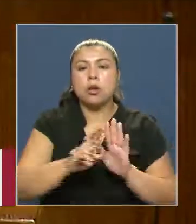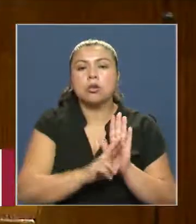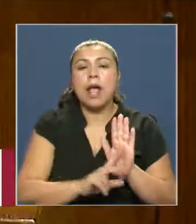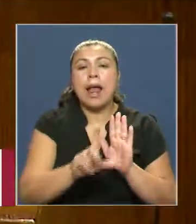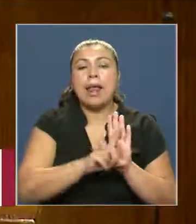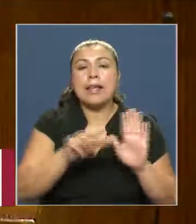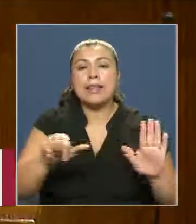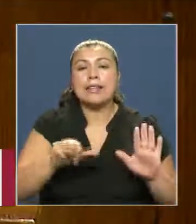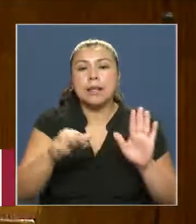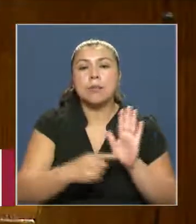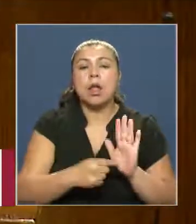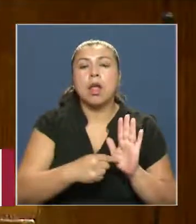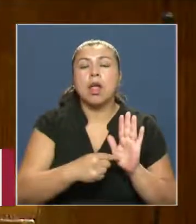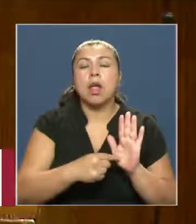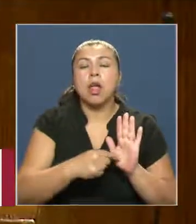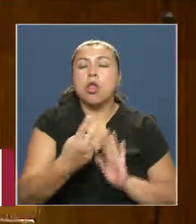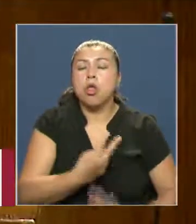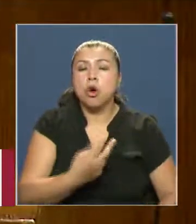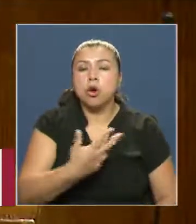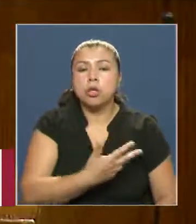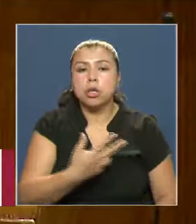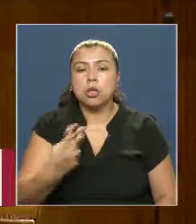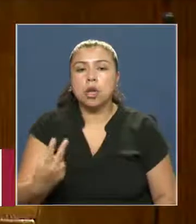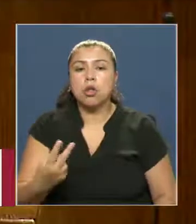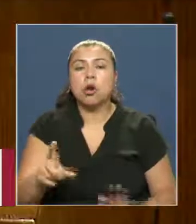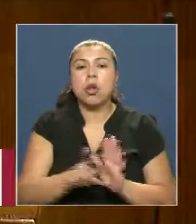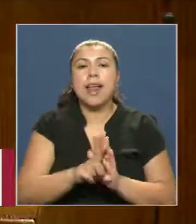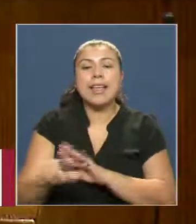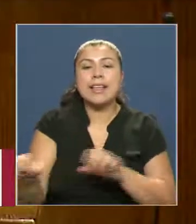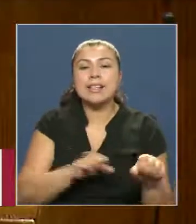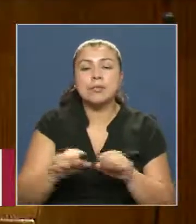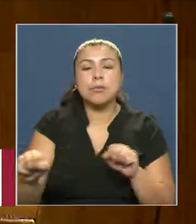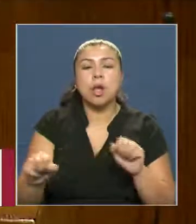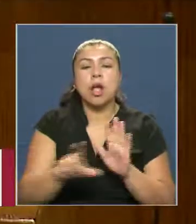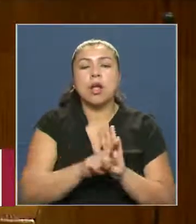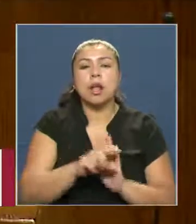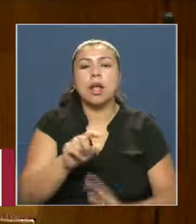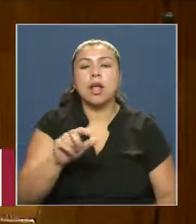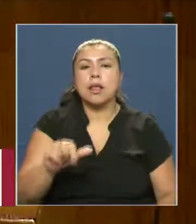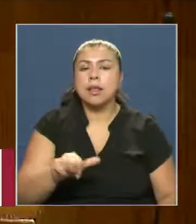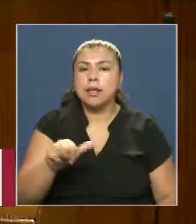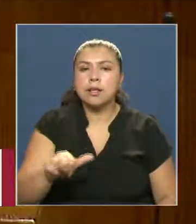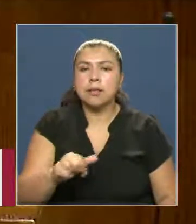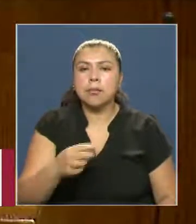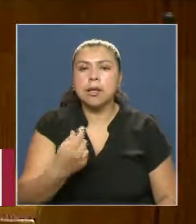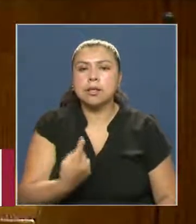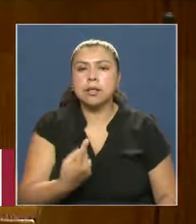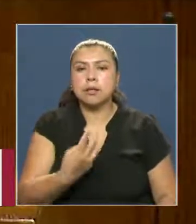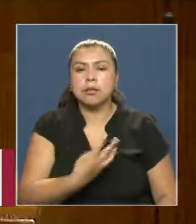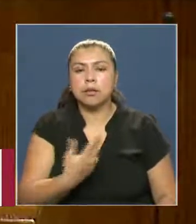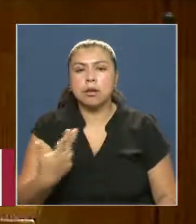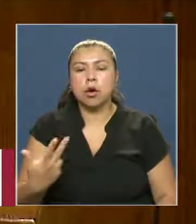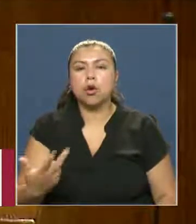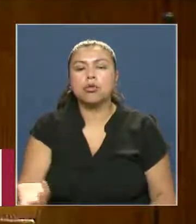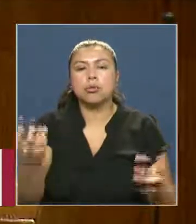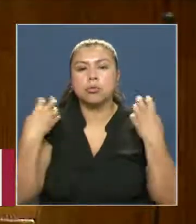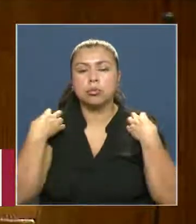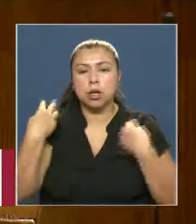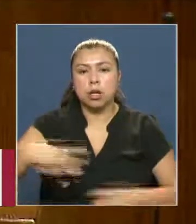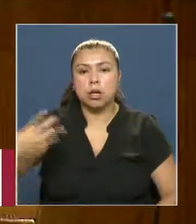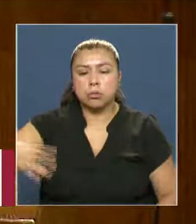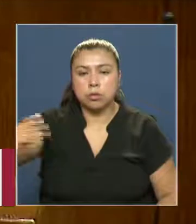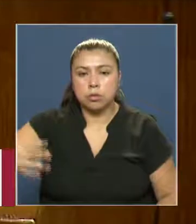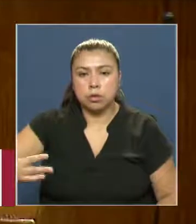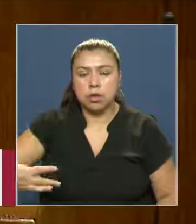leyes 16.282, ley de sismo, y 18.138, aquella que faculta a las